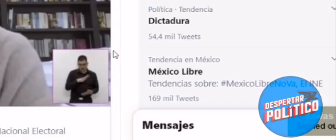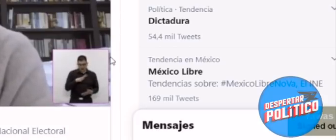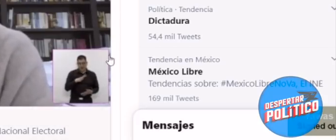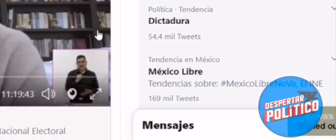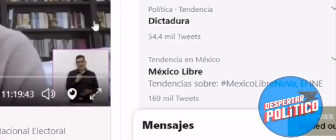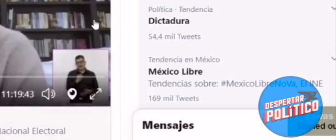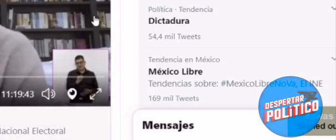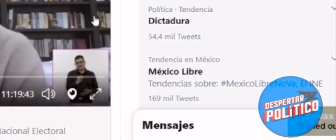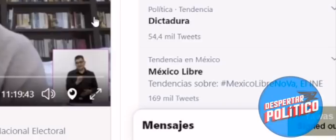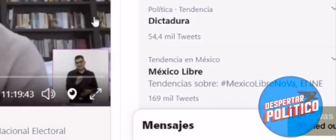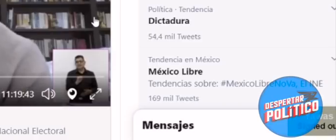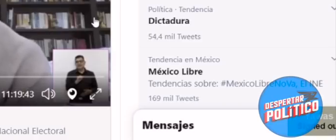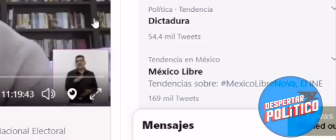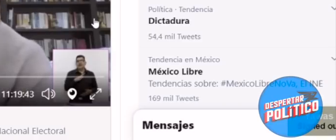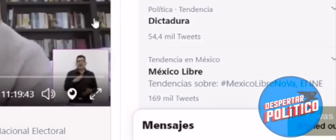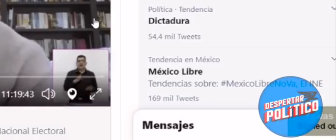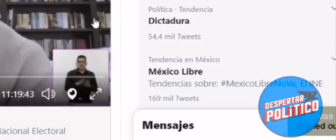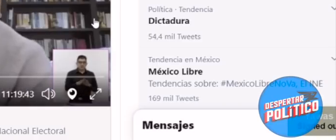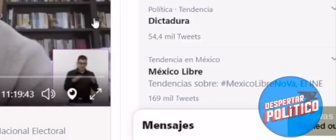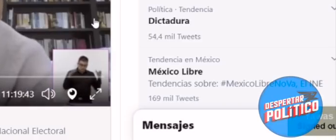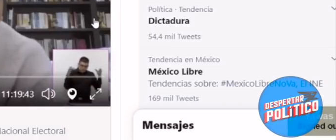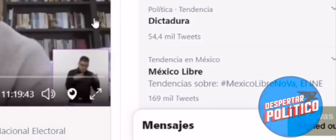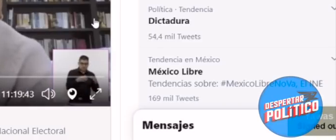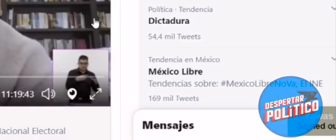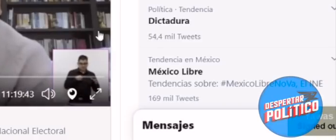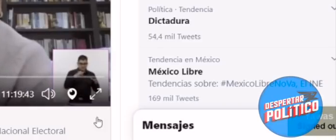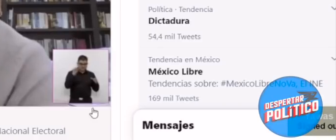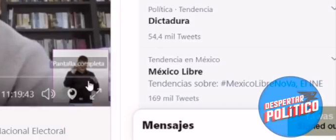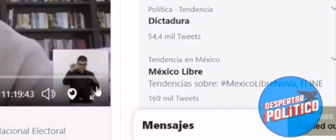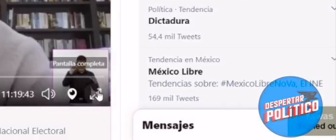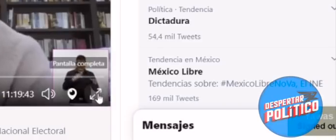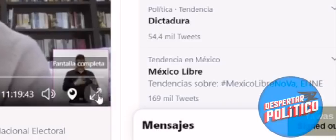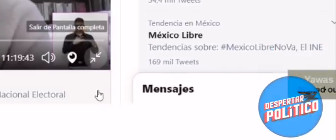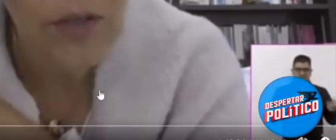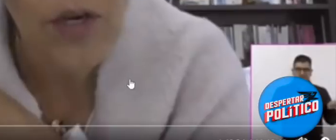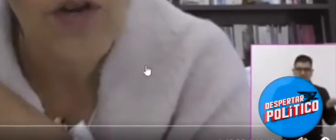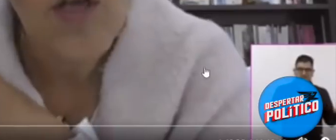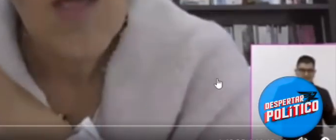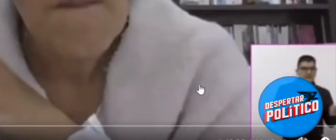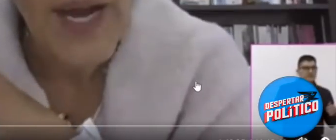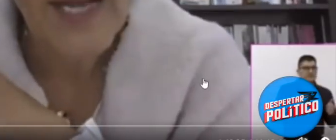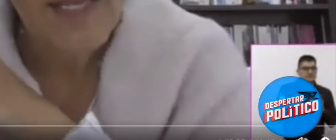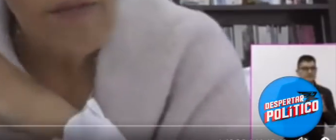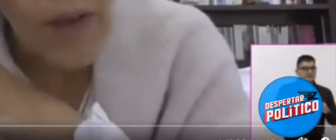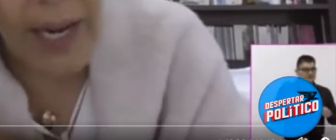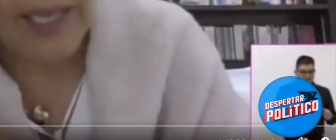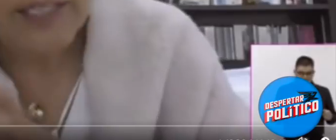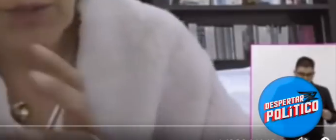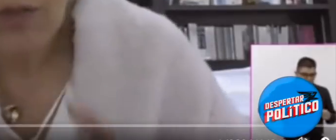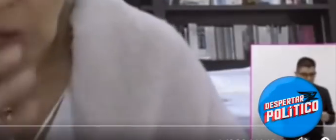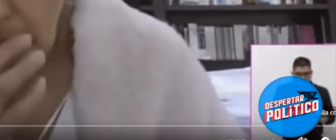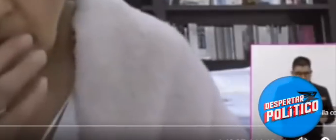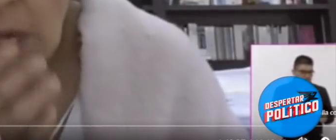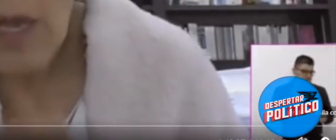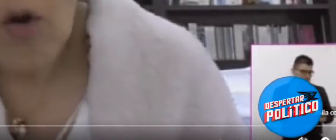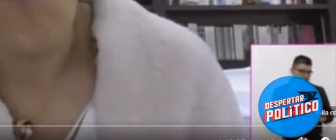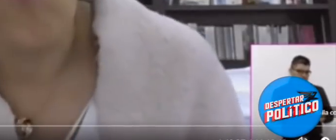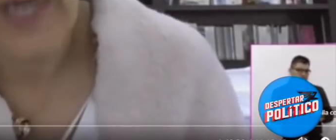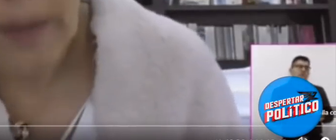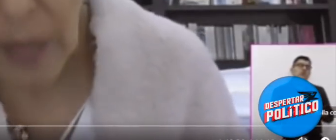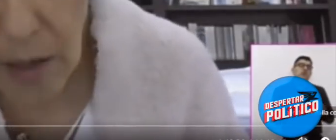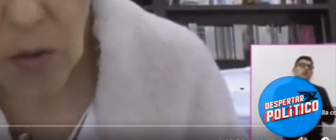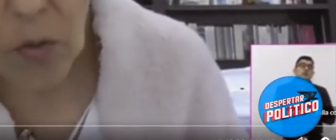hay una definición desde el sindicato desde la confederación para llevar a las personas